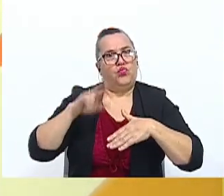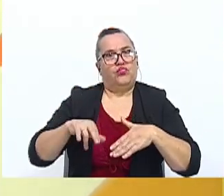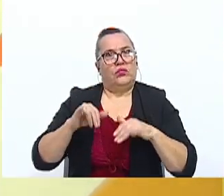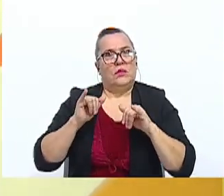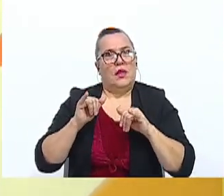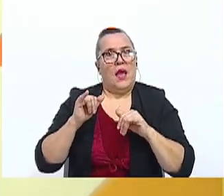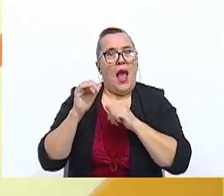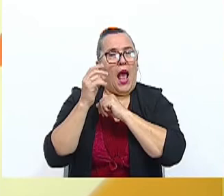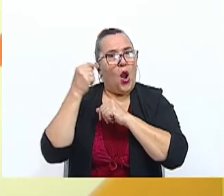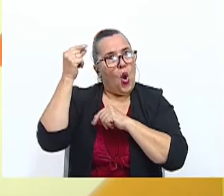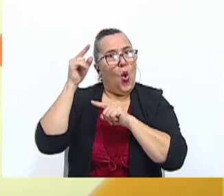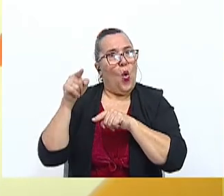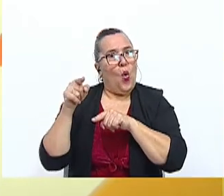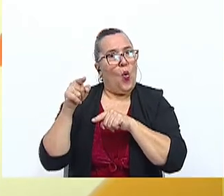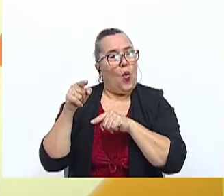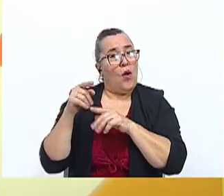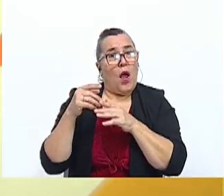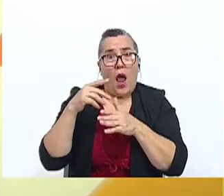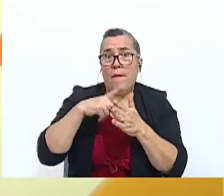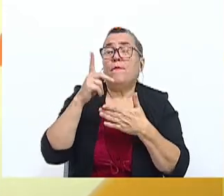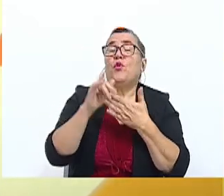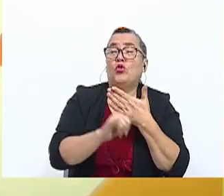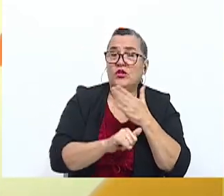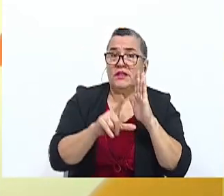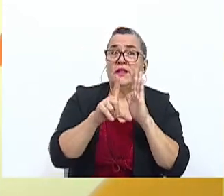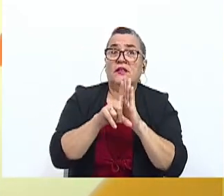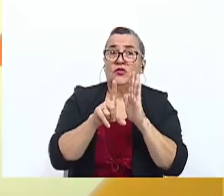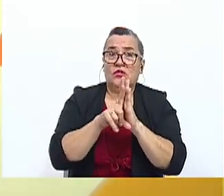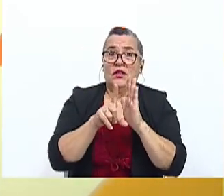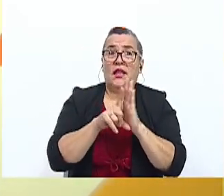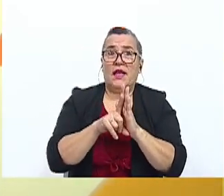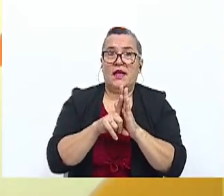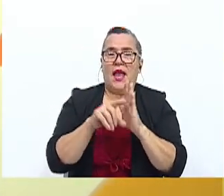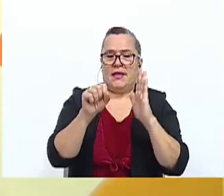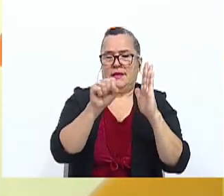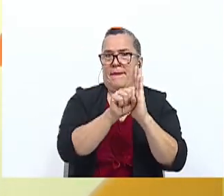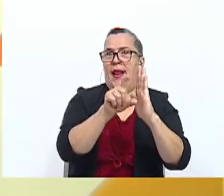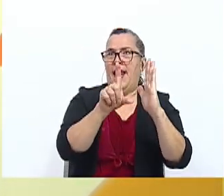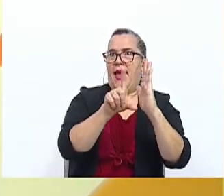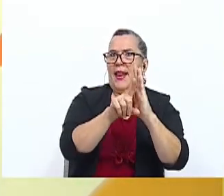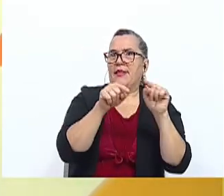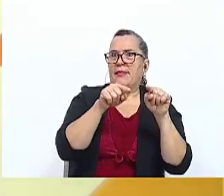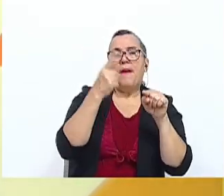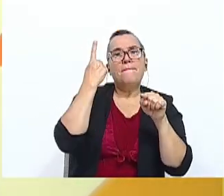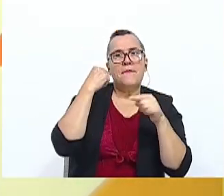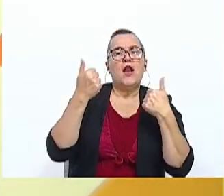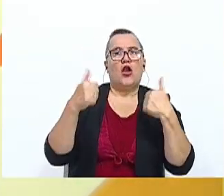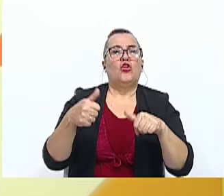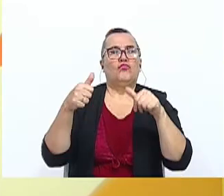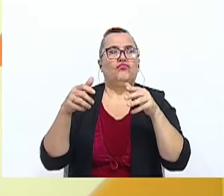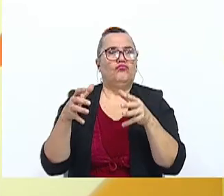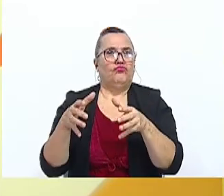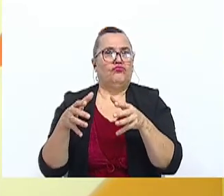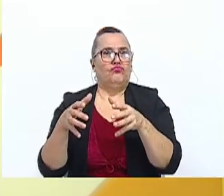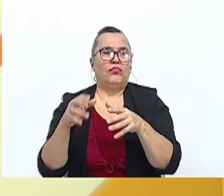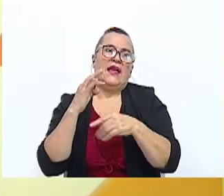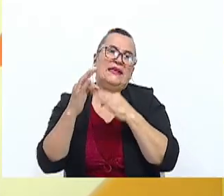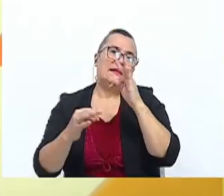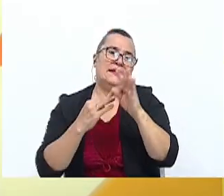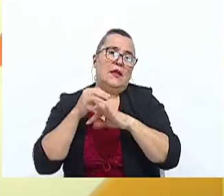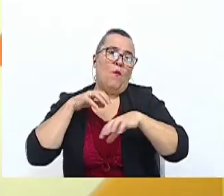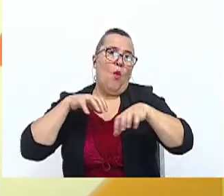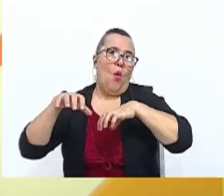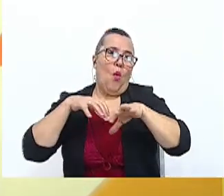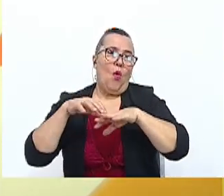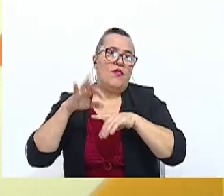al Estado. Hay proyectos de ley que están en la Asamblea Legislativa para que se apruebe este tipo de actividad